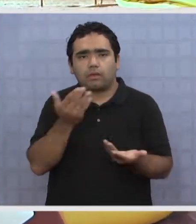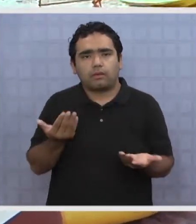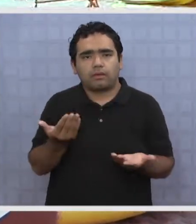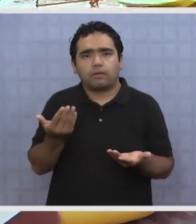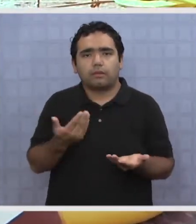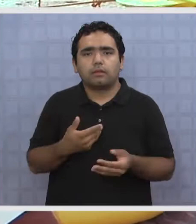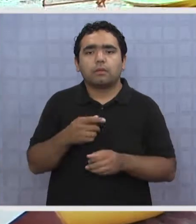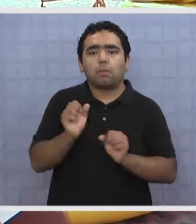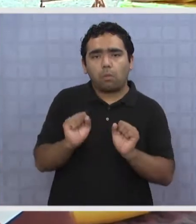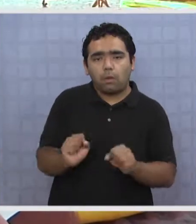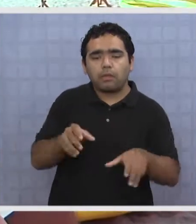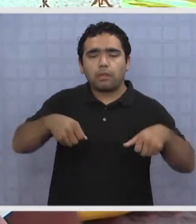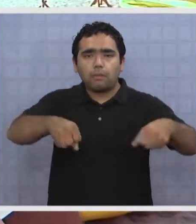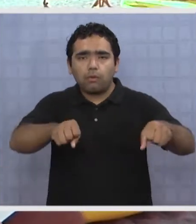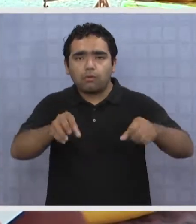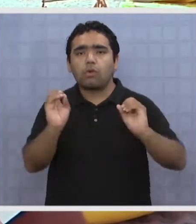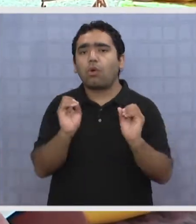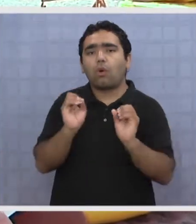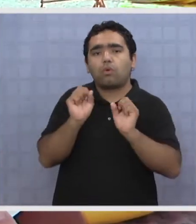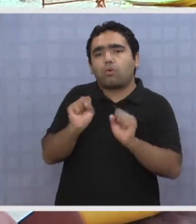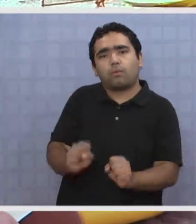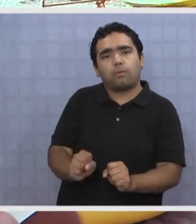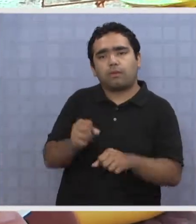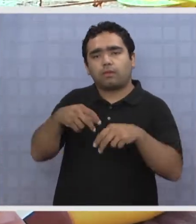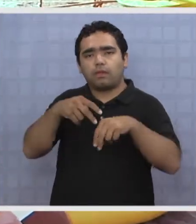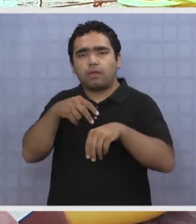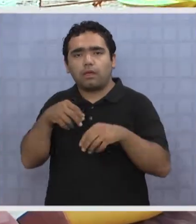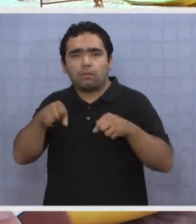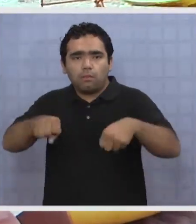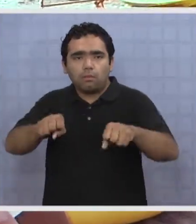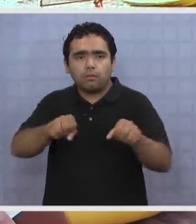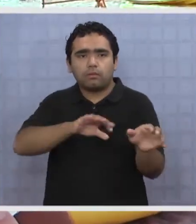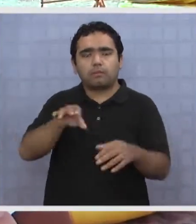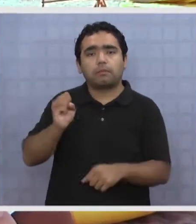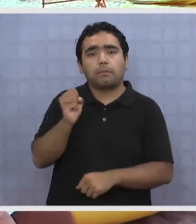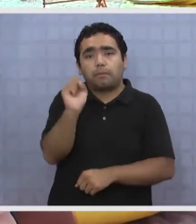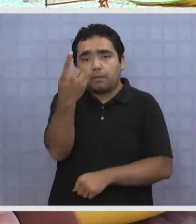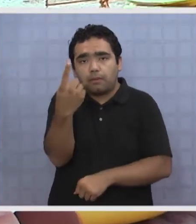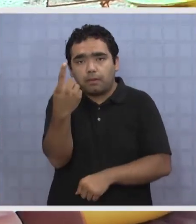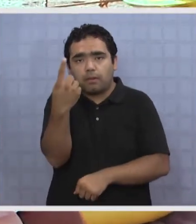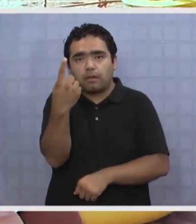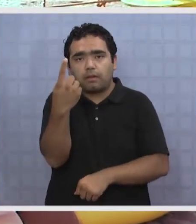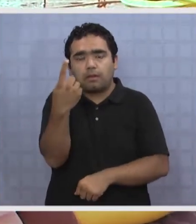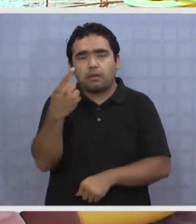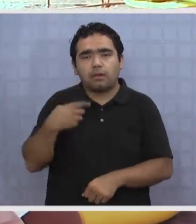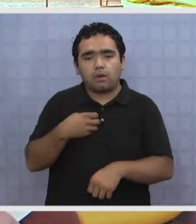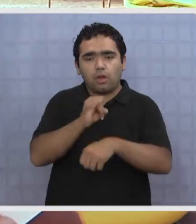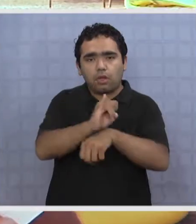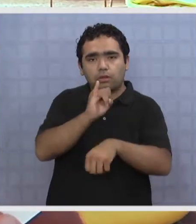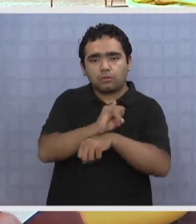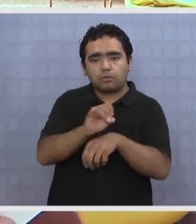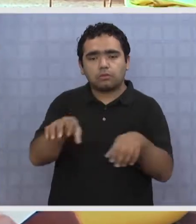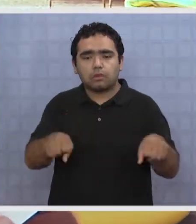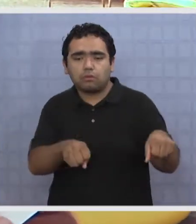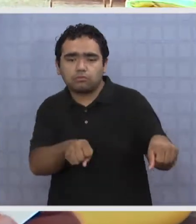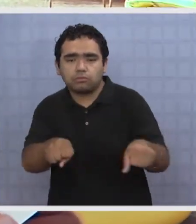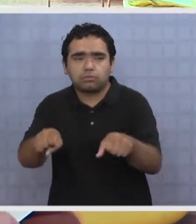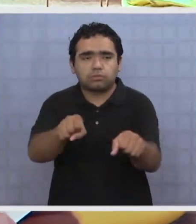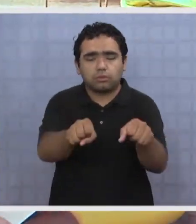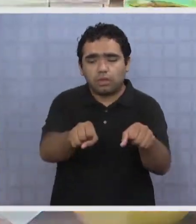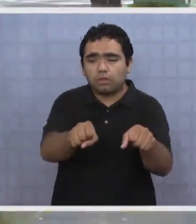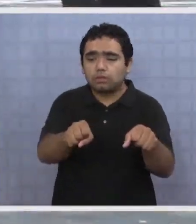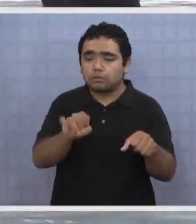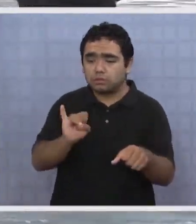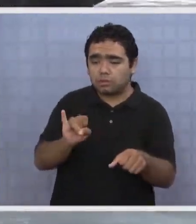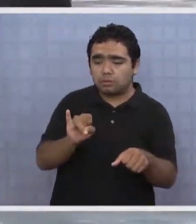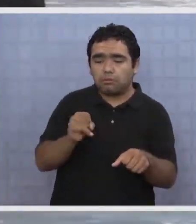se pueden subirse a la moto o no pueden subirse a la moto. Primero hacer un recorrido con el instructor y si no está apto para manejarla, no